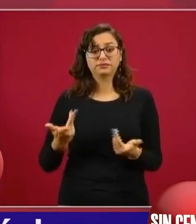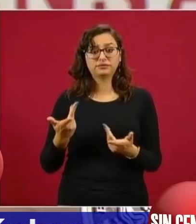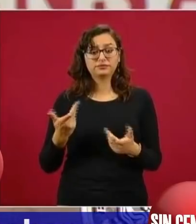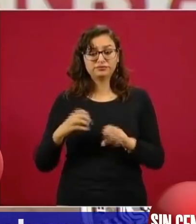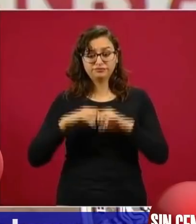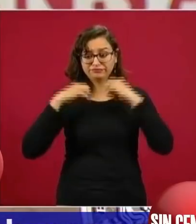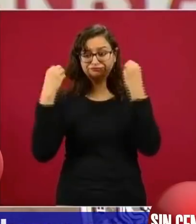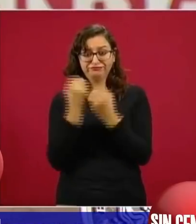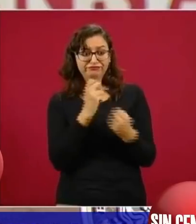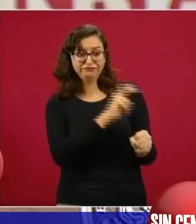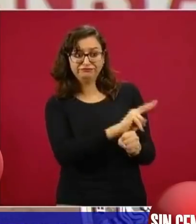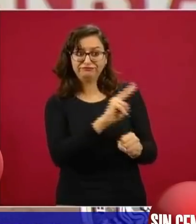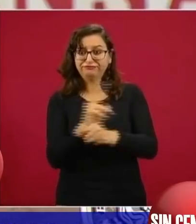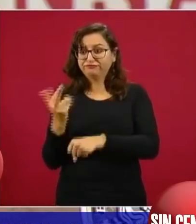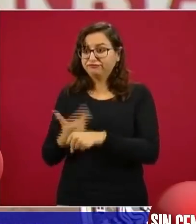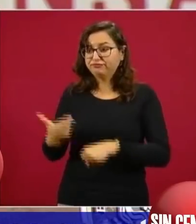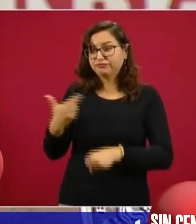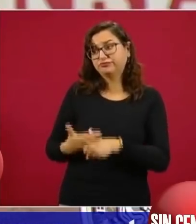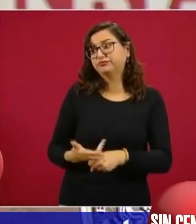Que nos ayuden